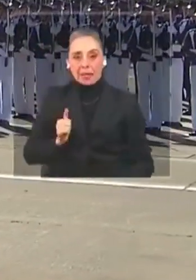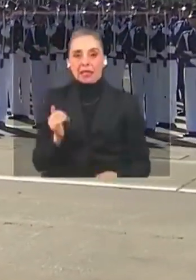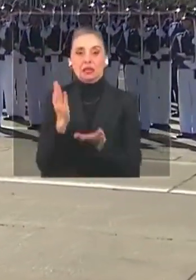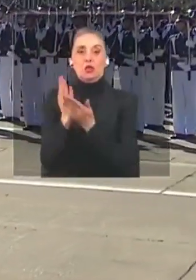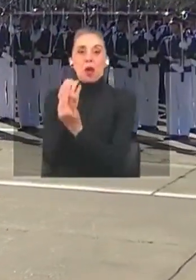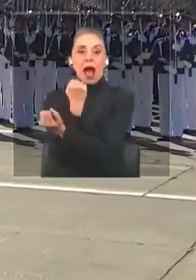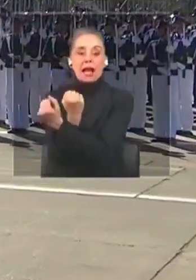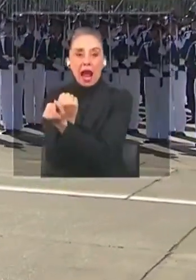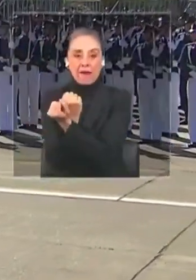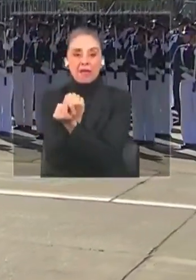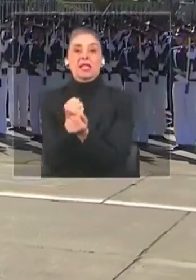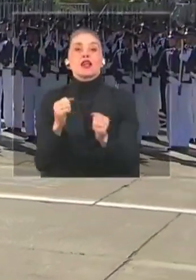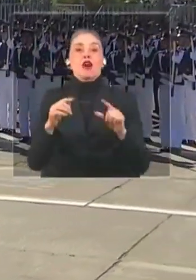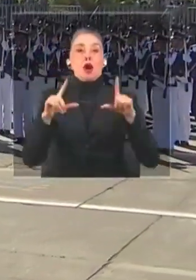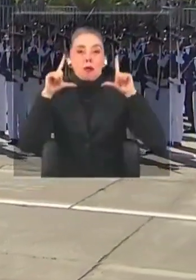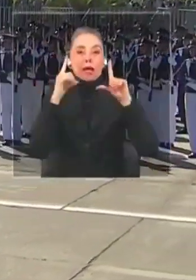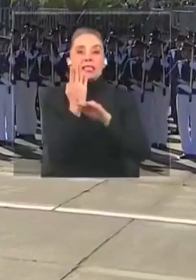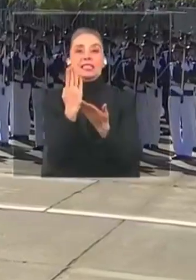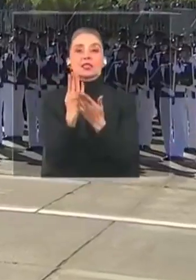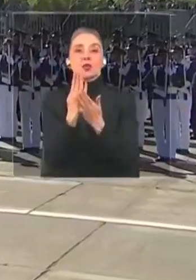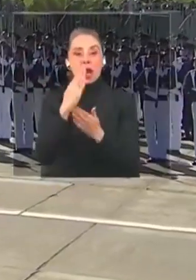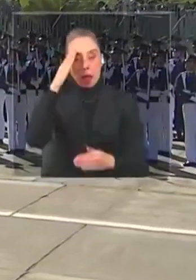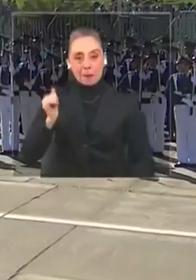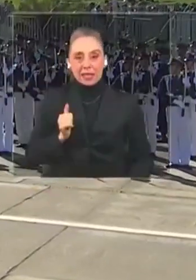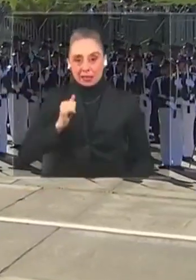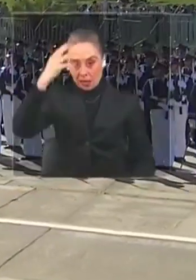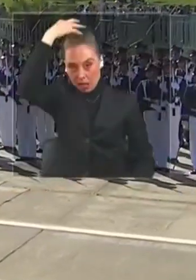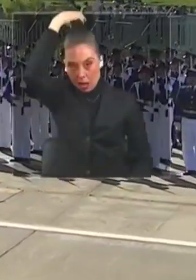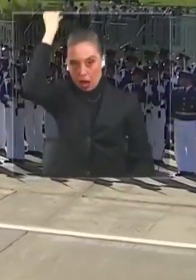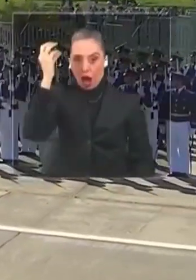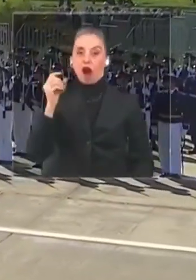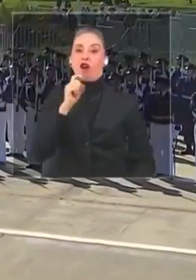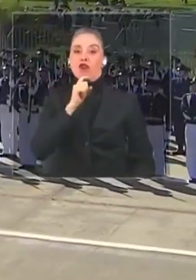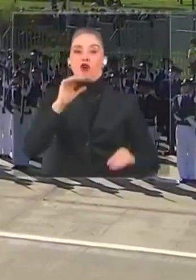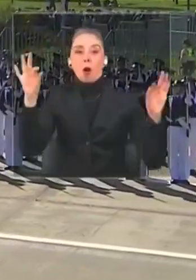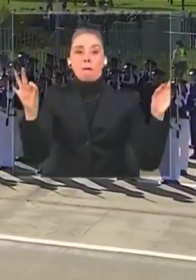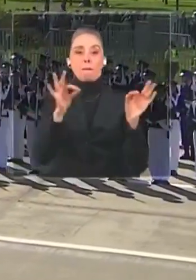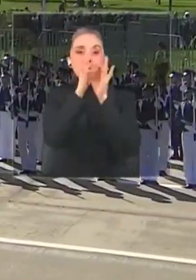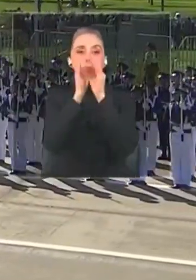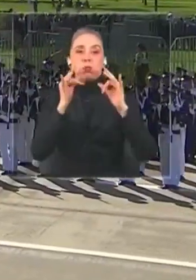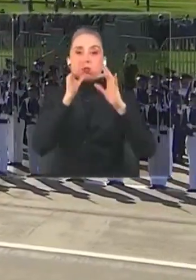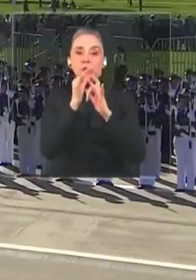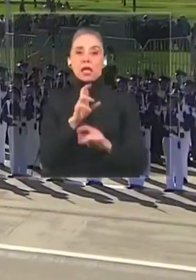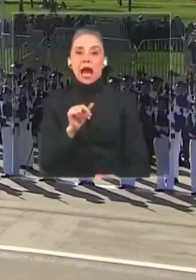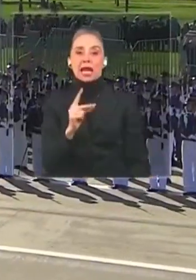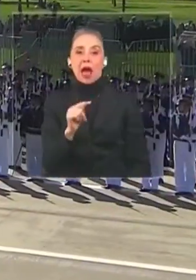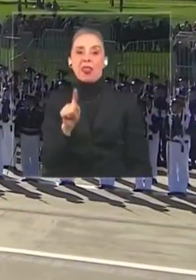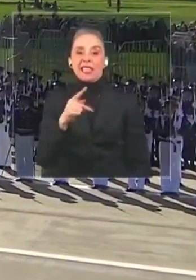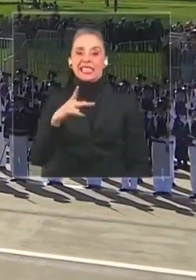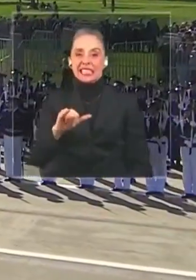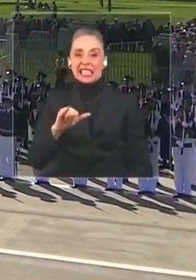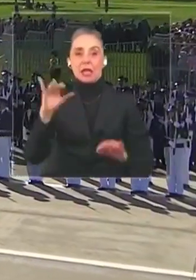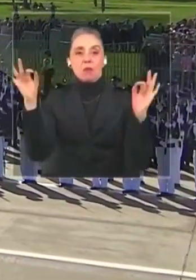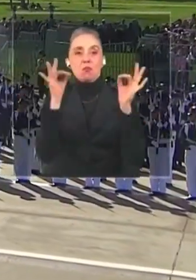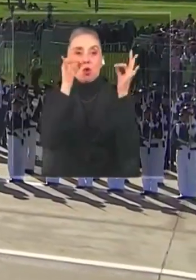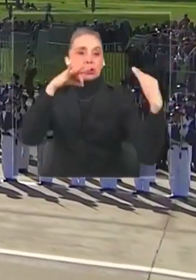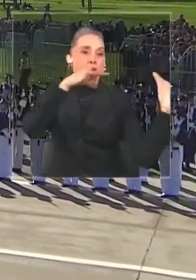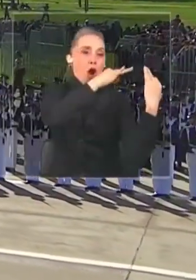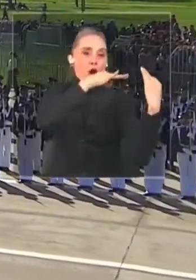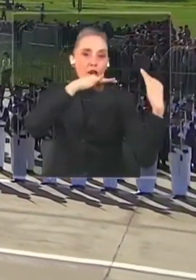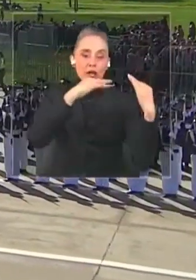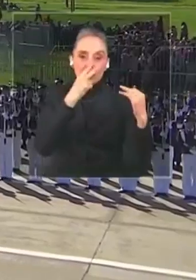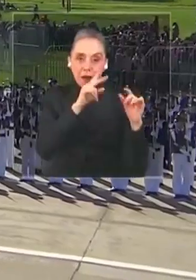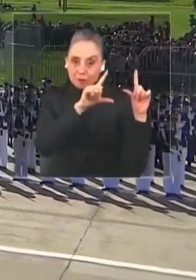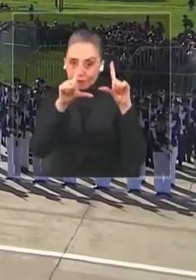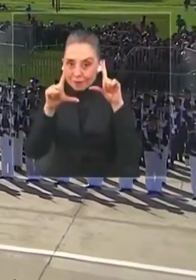gran protagonista con los penachos rojos, con la marcha de Radetzky, todo lo que vamos a comenzar a ver y a vivir en los próximos minutos, en este día